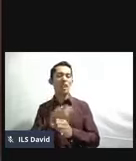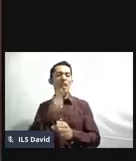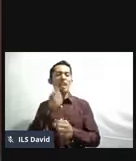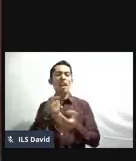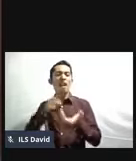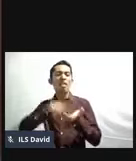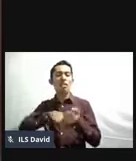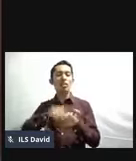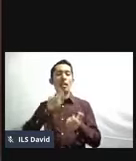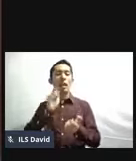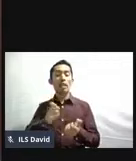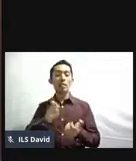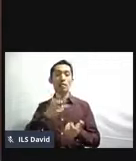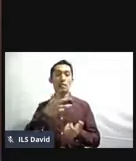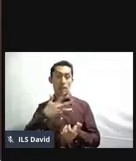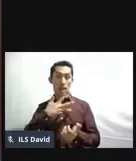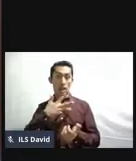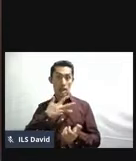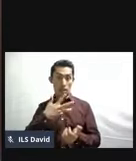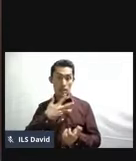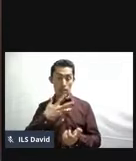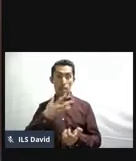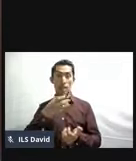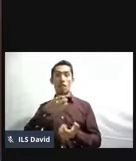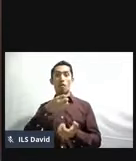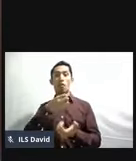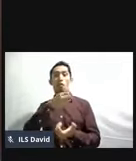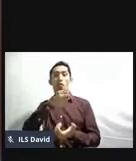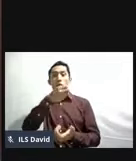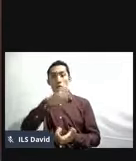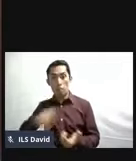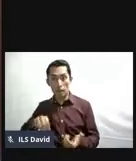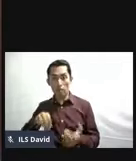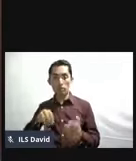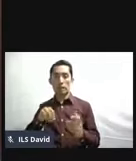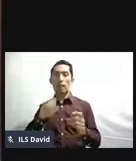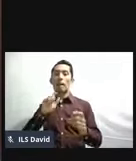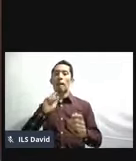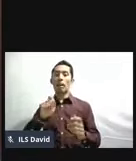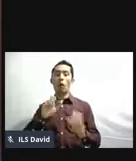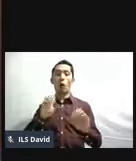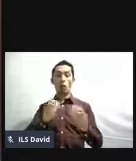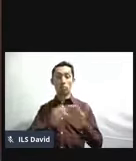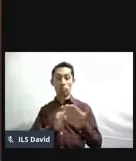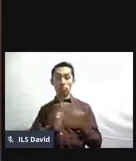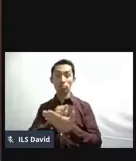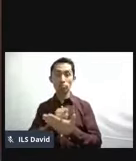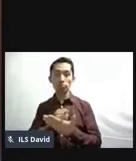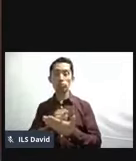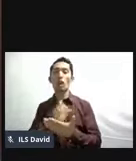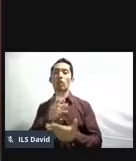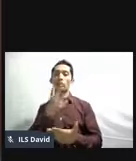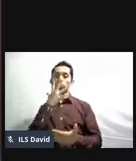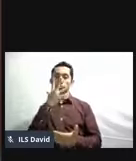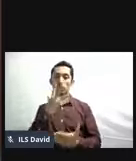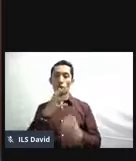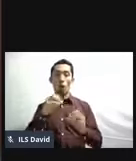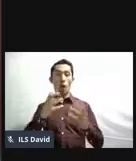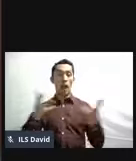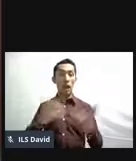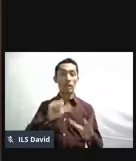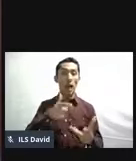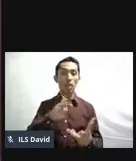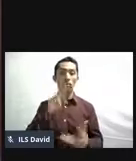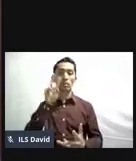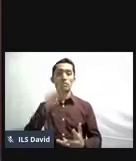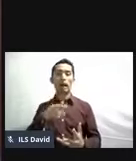de las obligaciones o el cuidado de tomar decisiones o realizar algo.